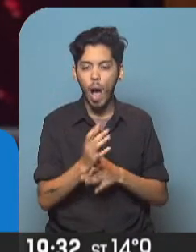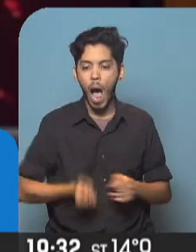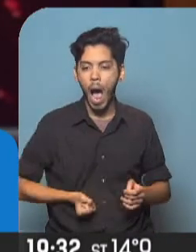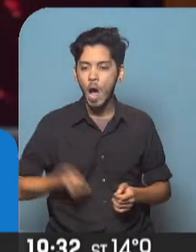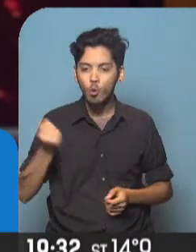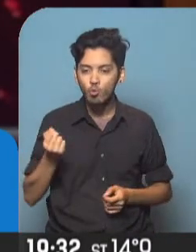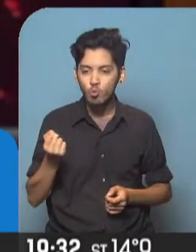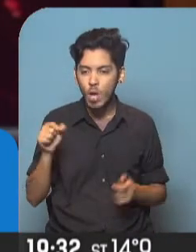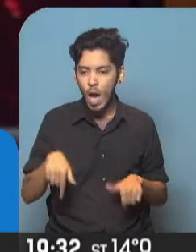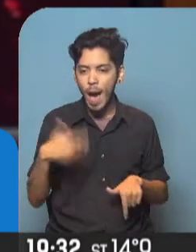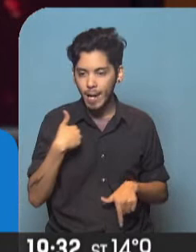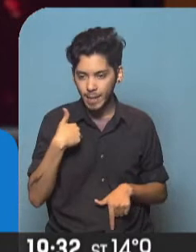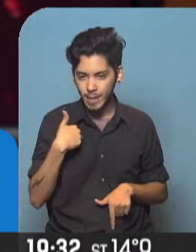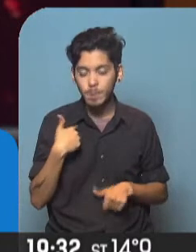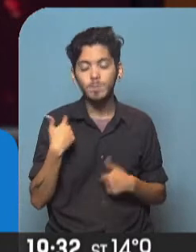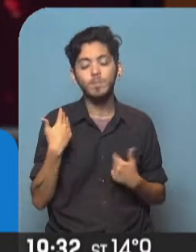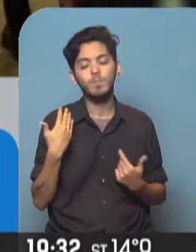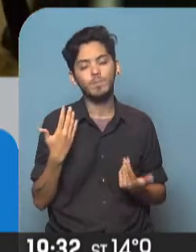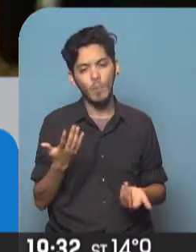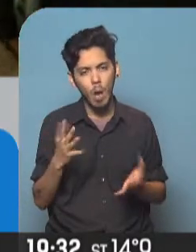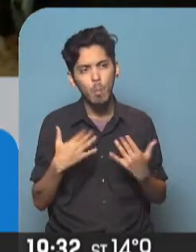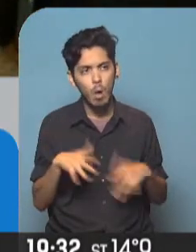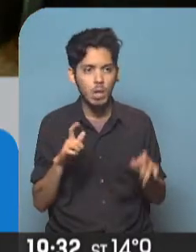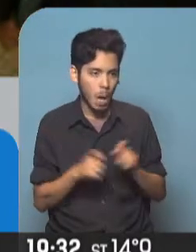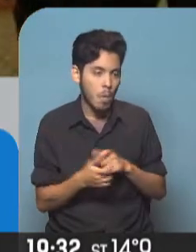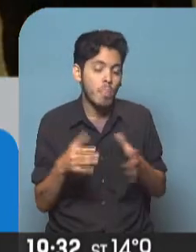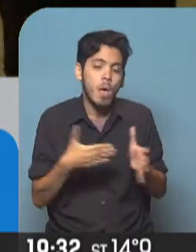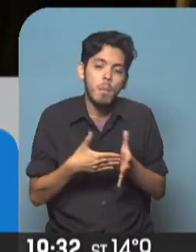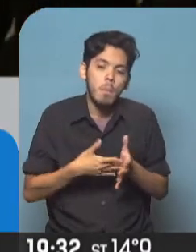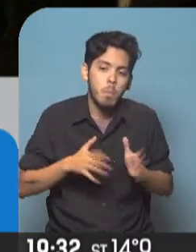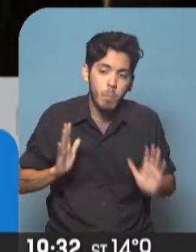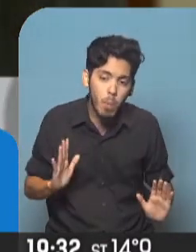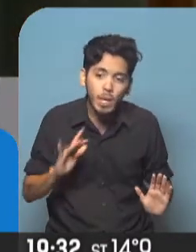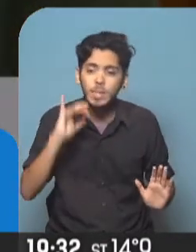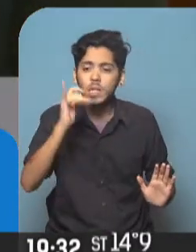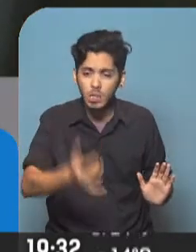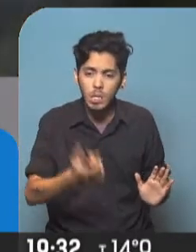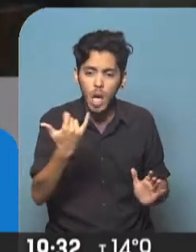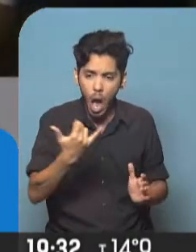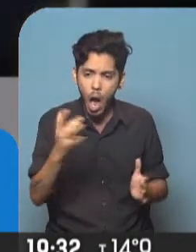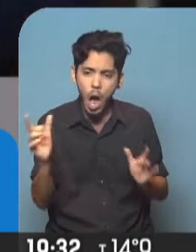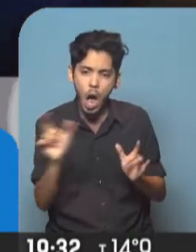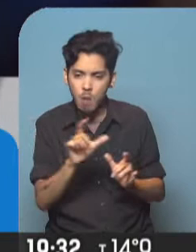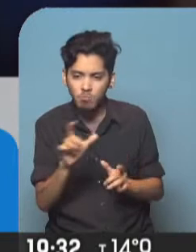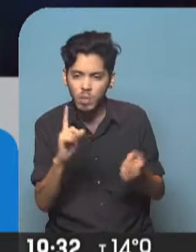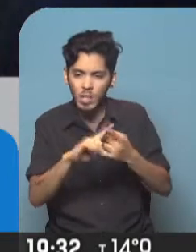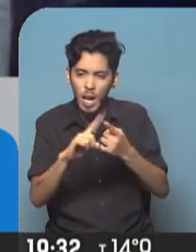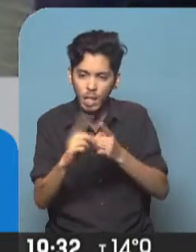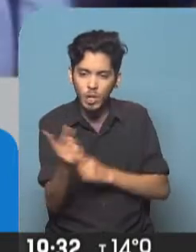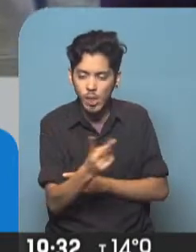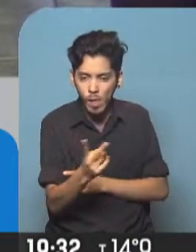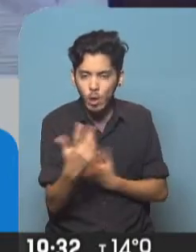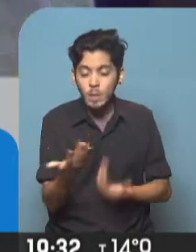Argentina. Digamos, eso es variable. Sí hay una correlación entre uno y otro. Cuando uno va al